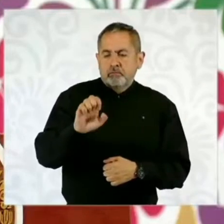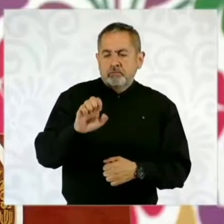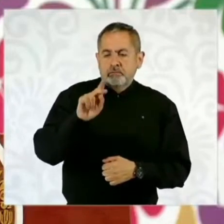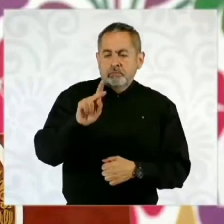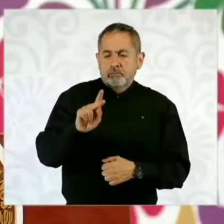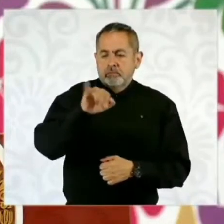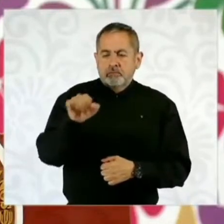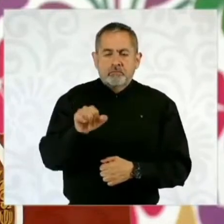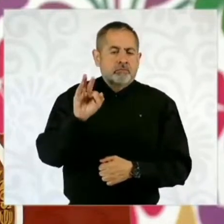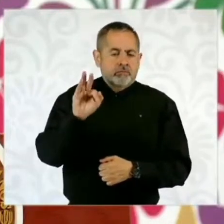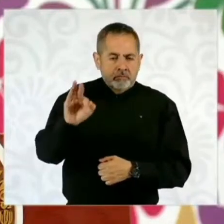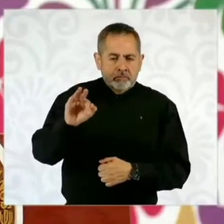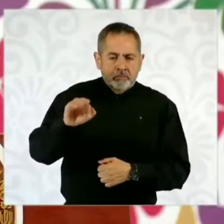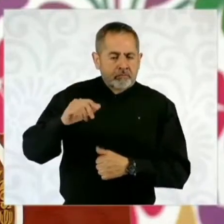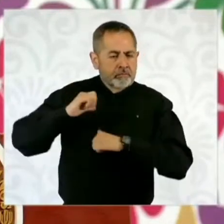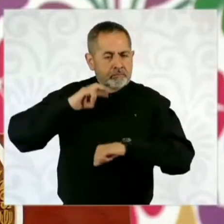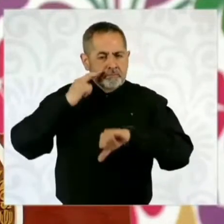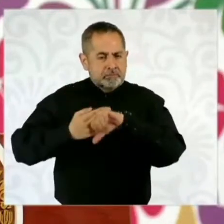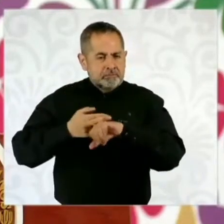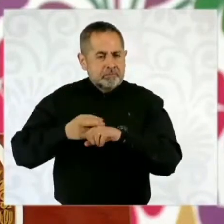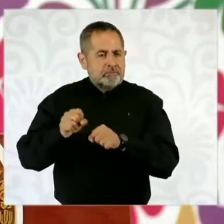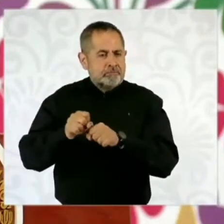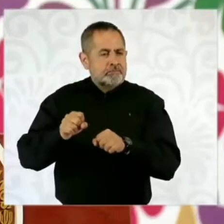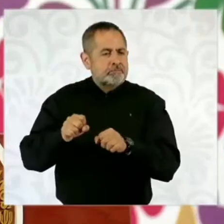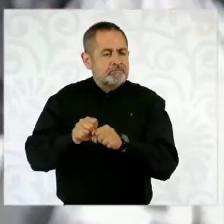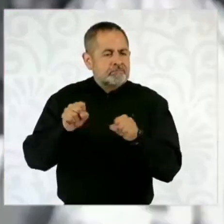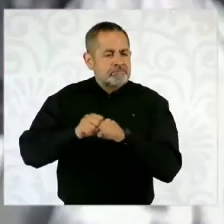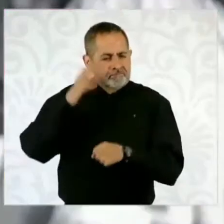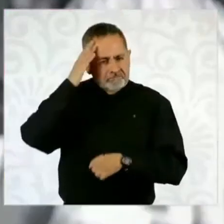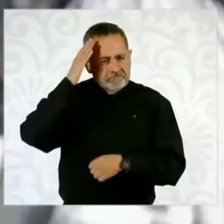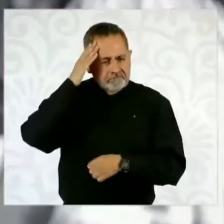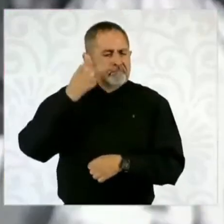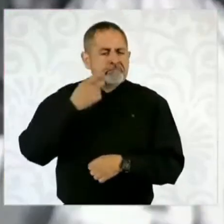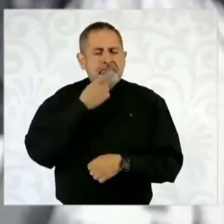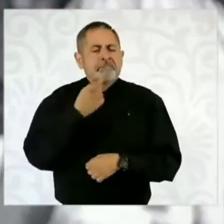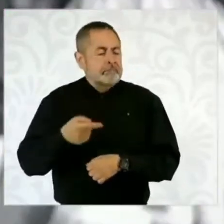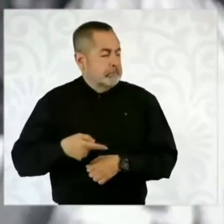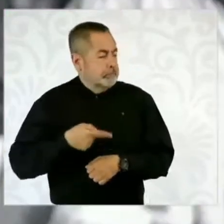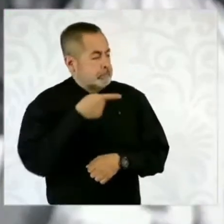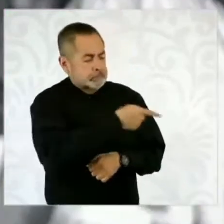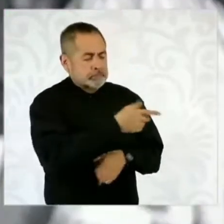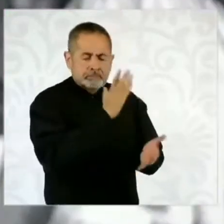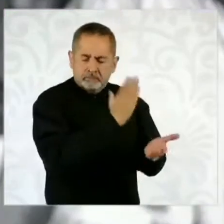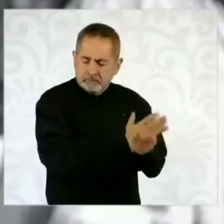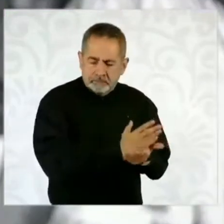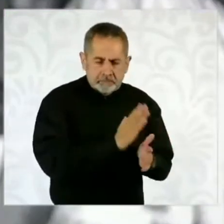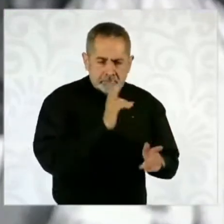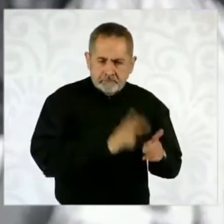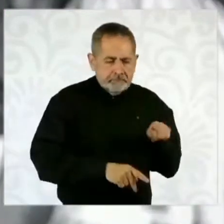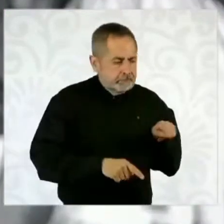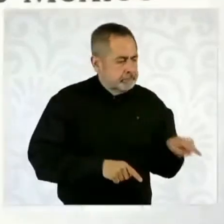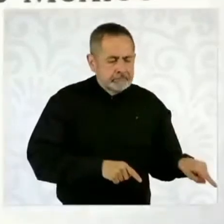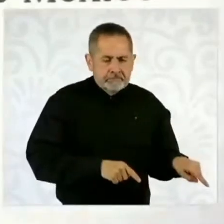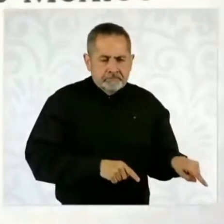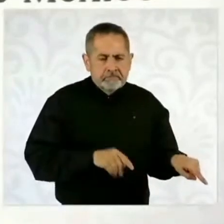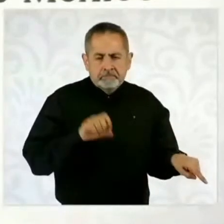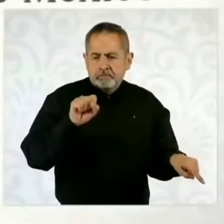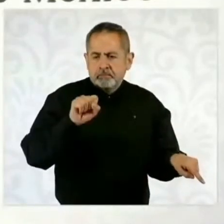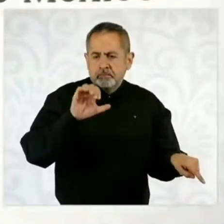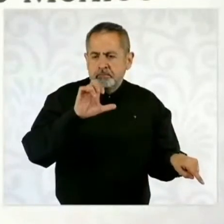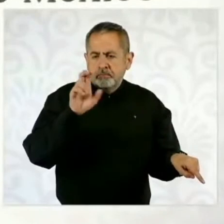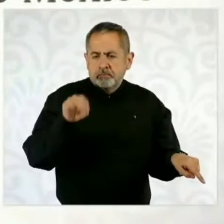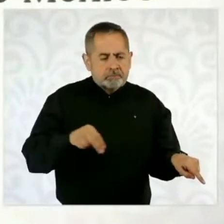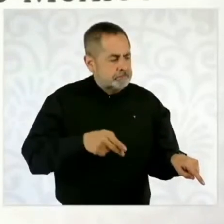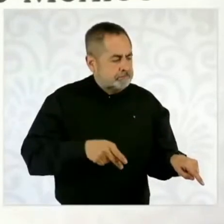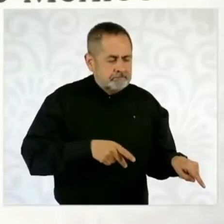del Tribunal Electoral del Poder Judicial de la Federación? Le dice, Corte, no tienes